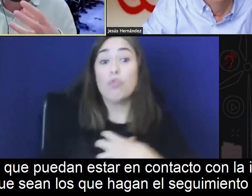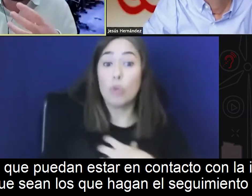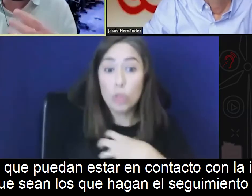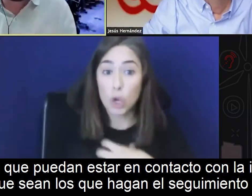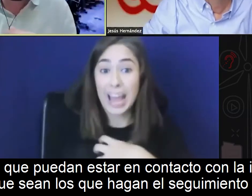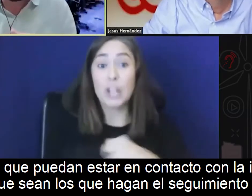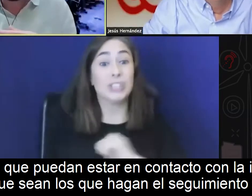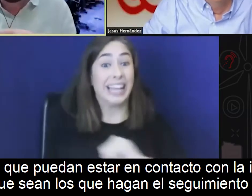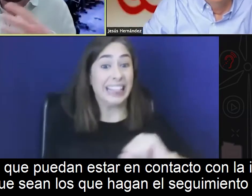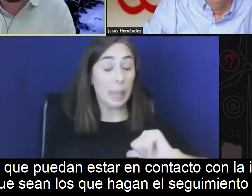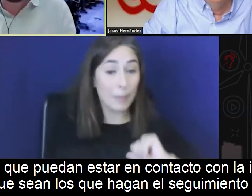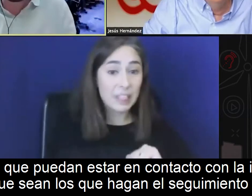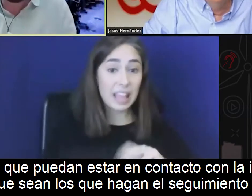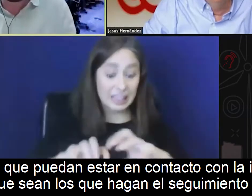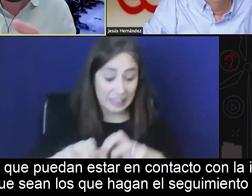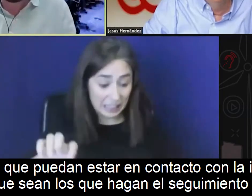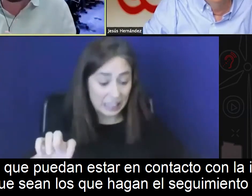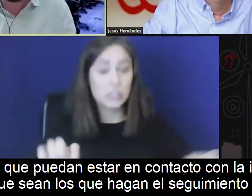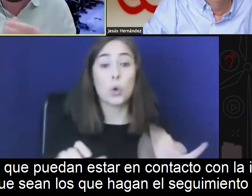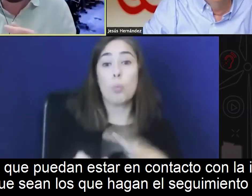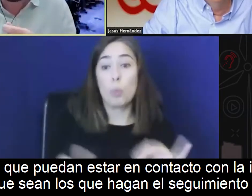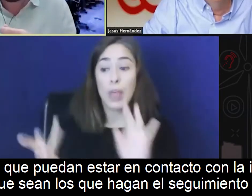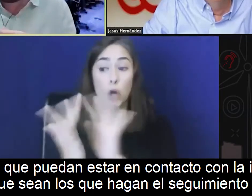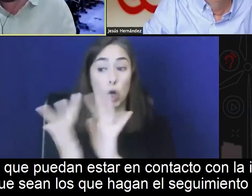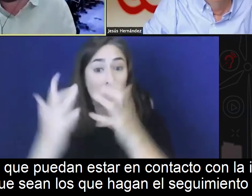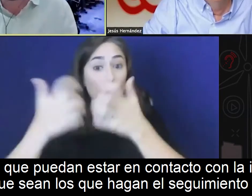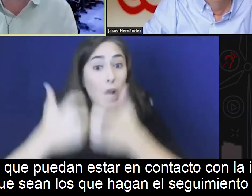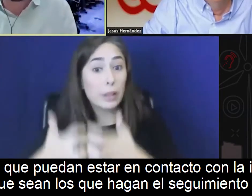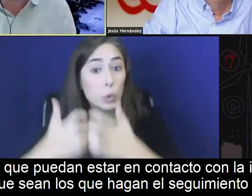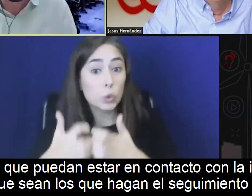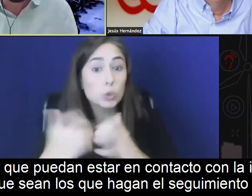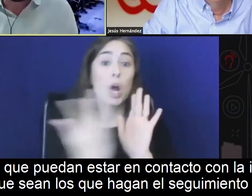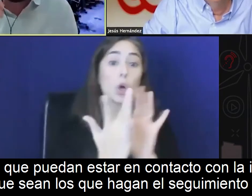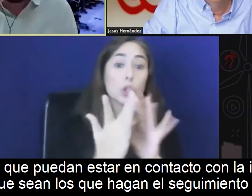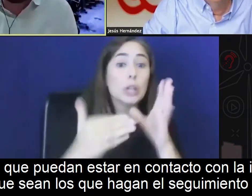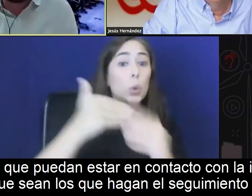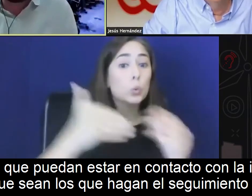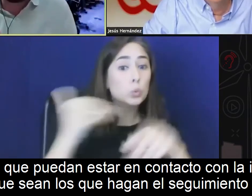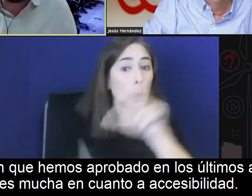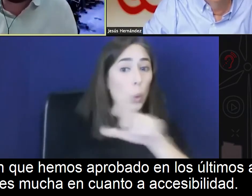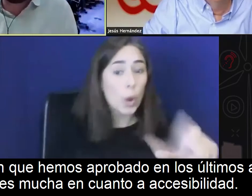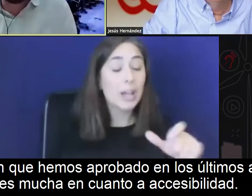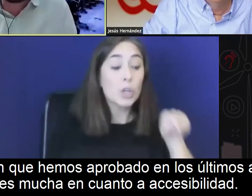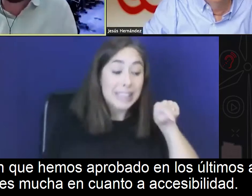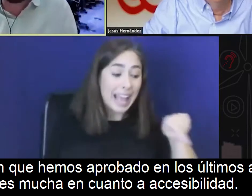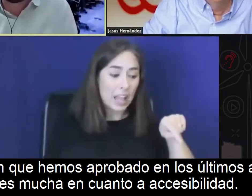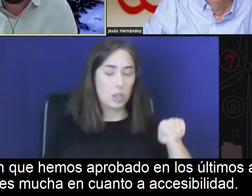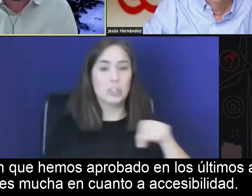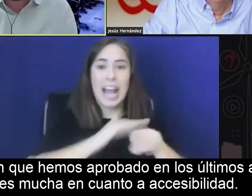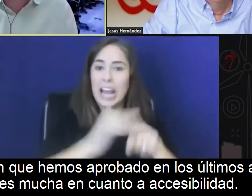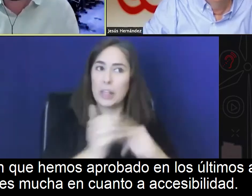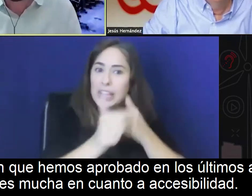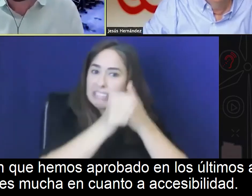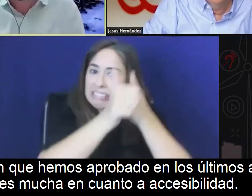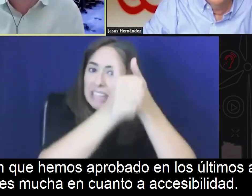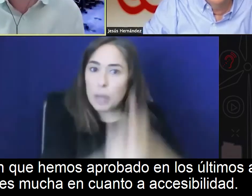puedan estar en contacto con la industria y usuarios y que sean ellos los que hagan el seguimiento de toda la legislación que hemos aprobado en los últimos años, que es